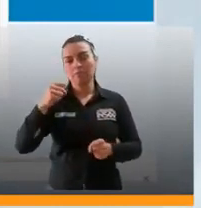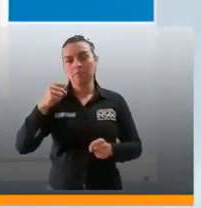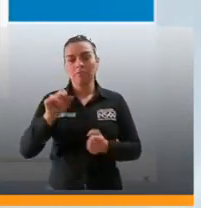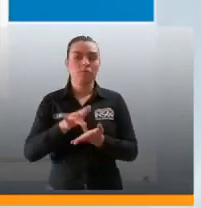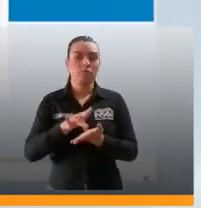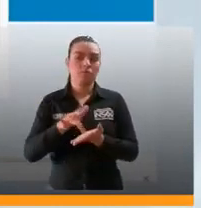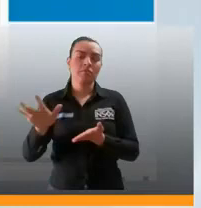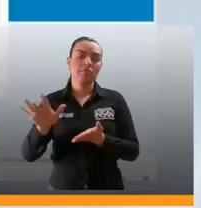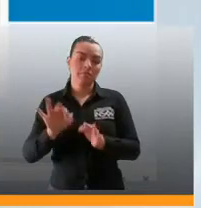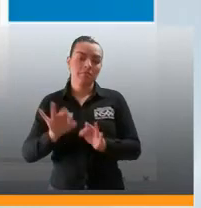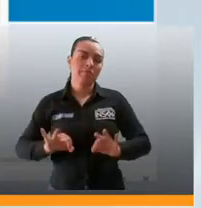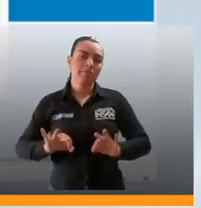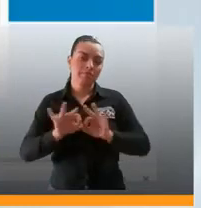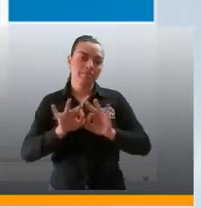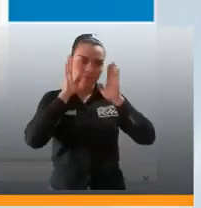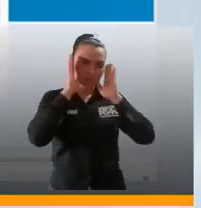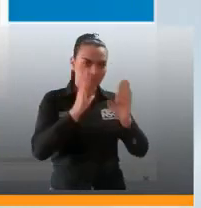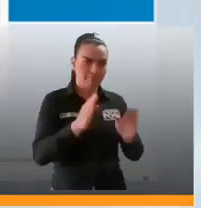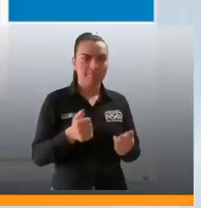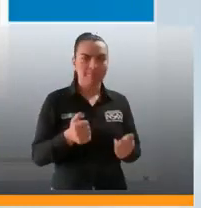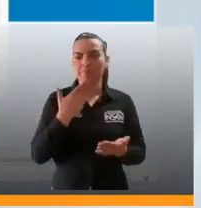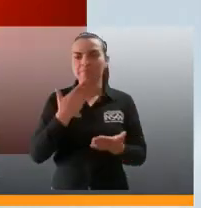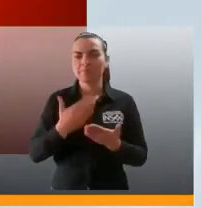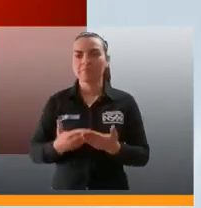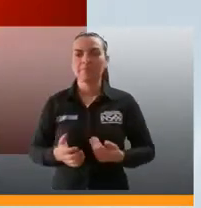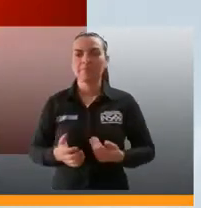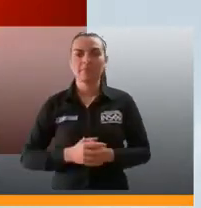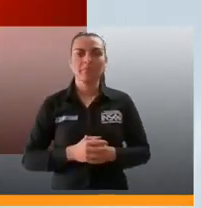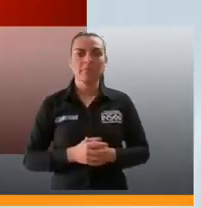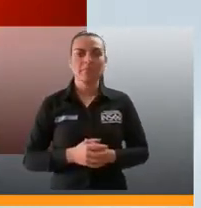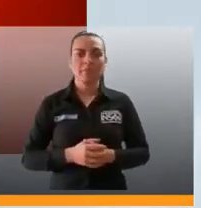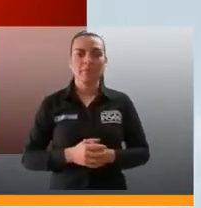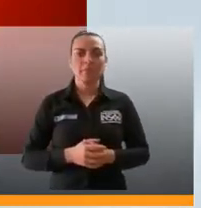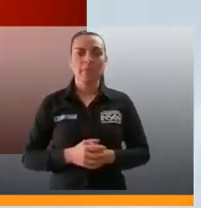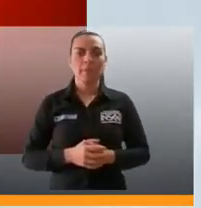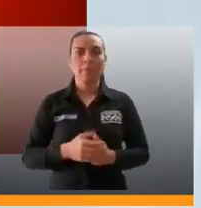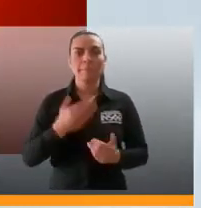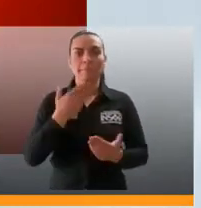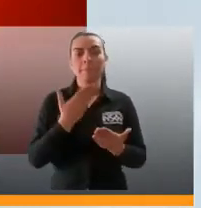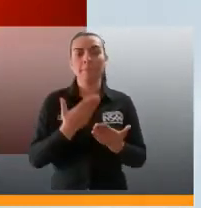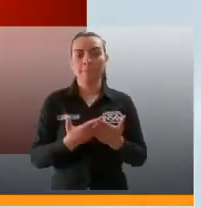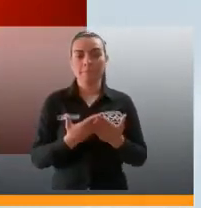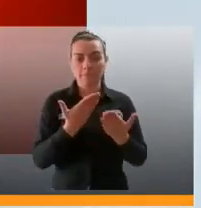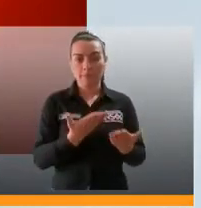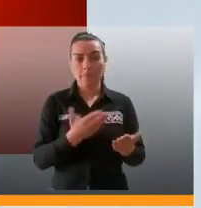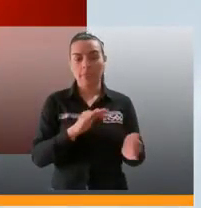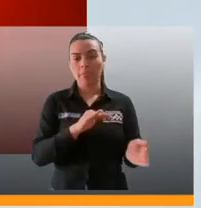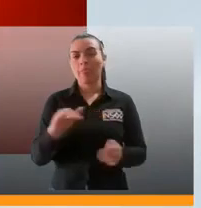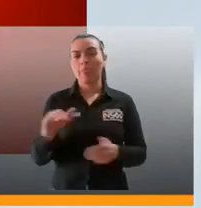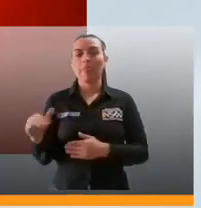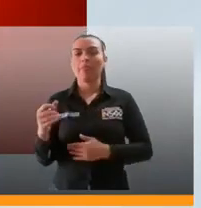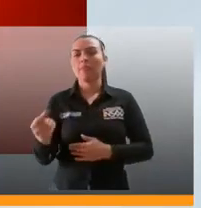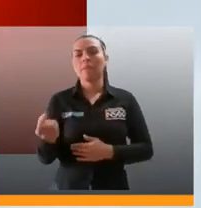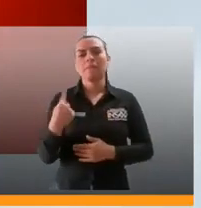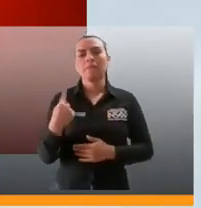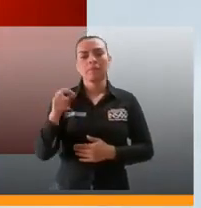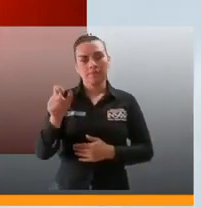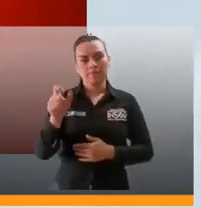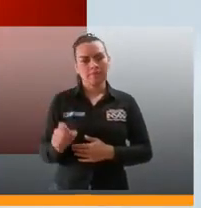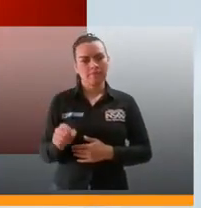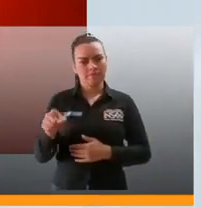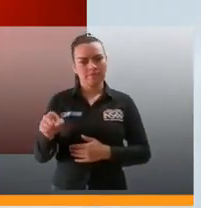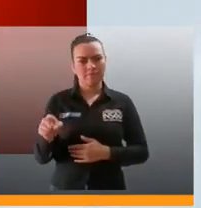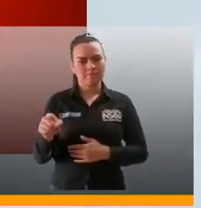urgente en este aspecto. Gracias. Gracias, Adriana. Y por acá recibimos una pregunta a los participantes que no la quiero